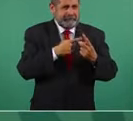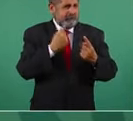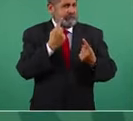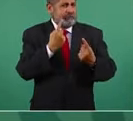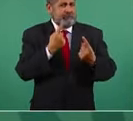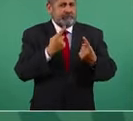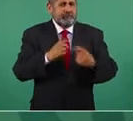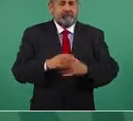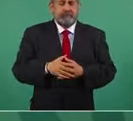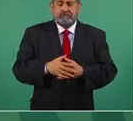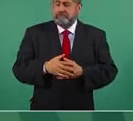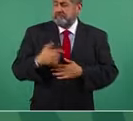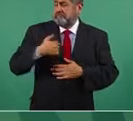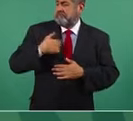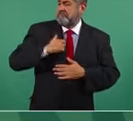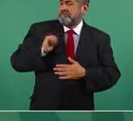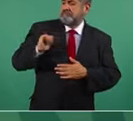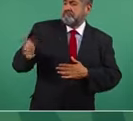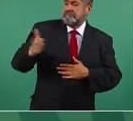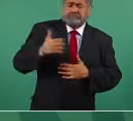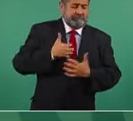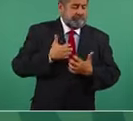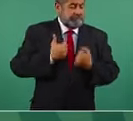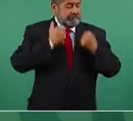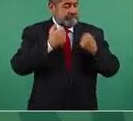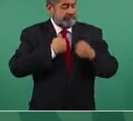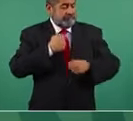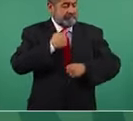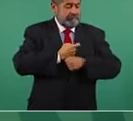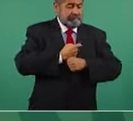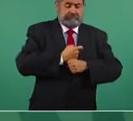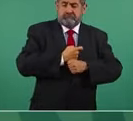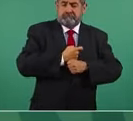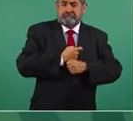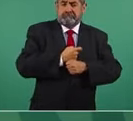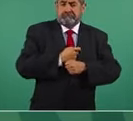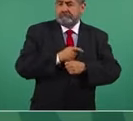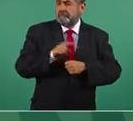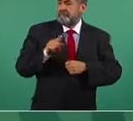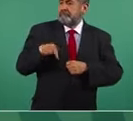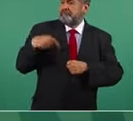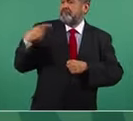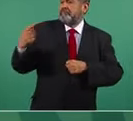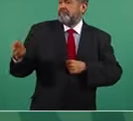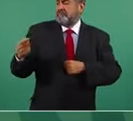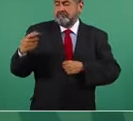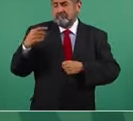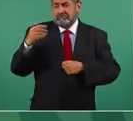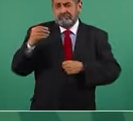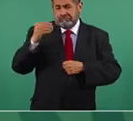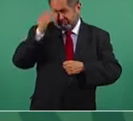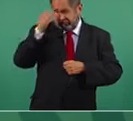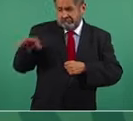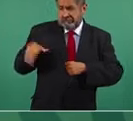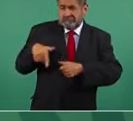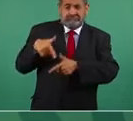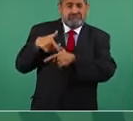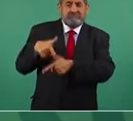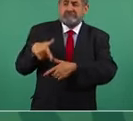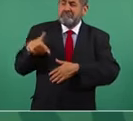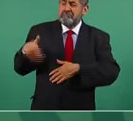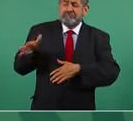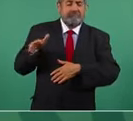Me salvo yo, aunque mi prójimo se siga